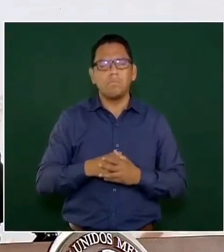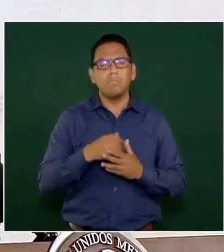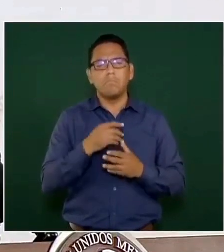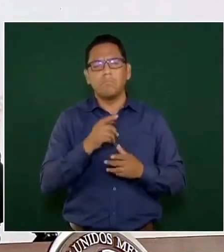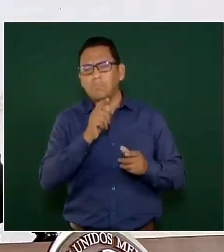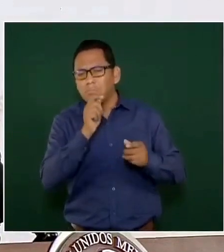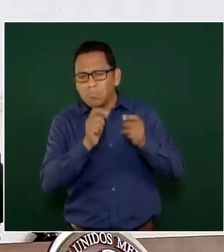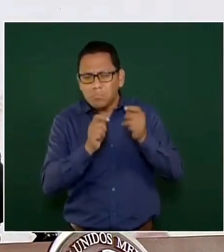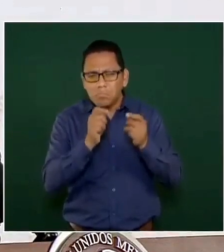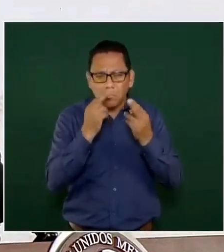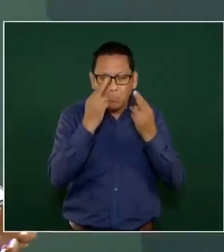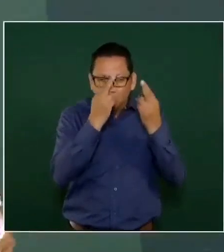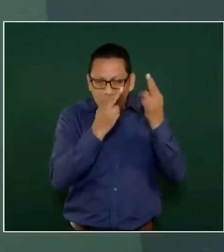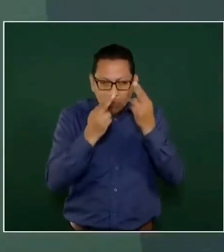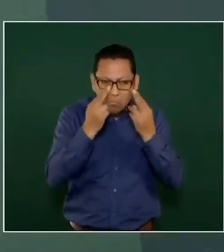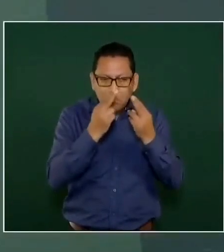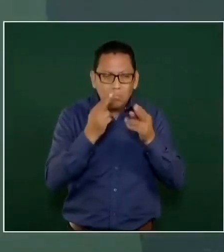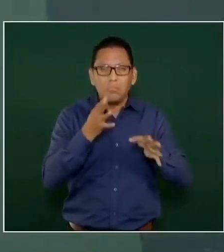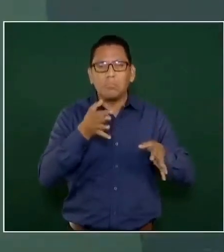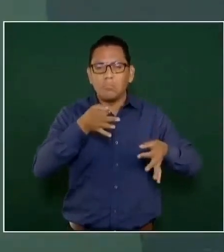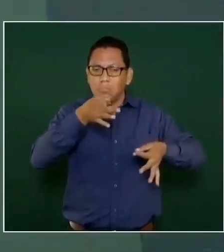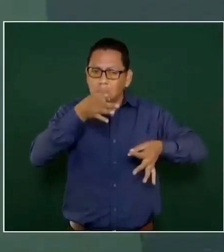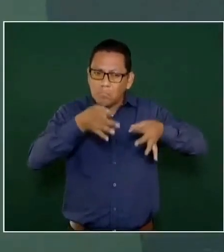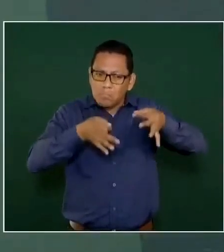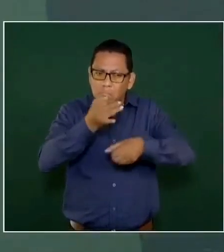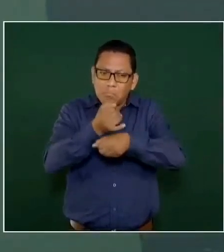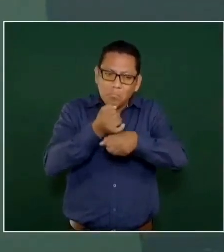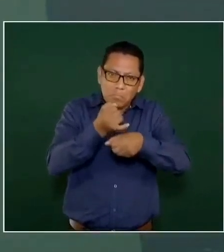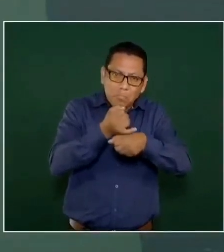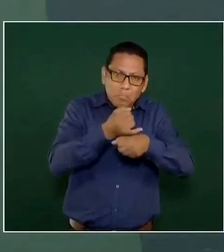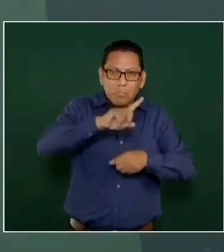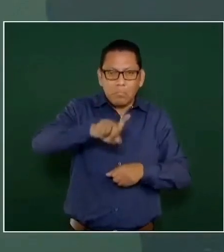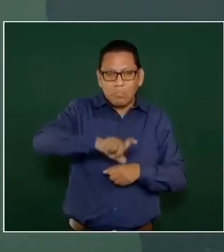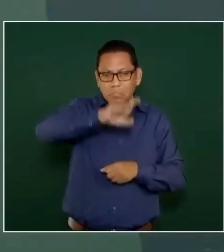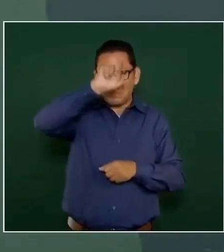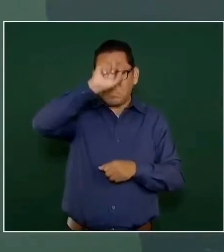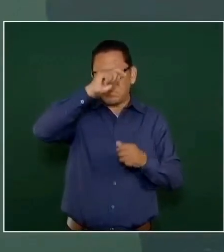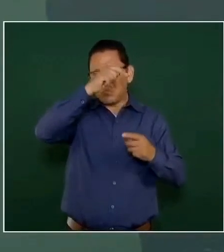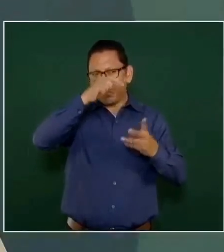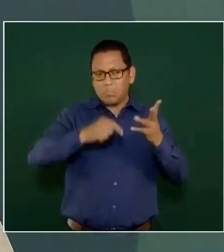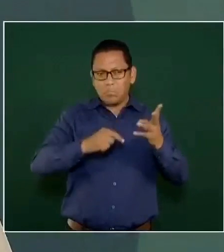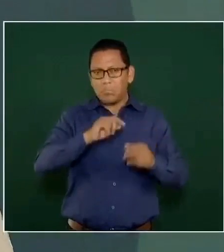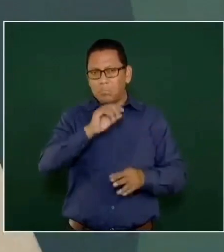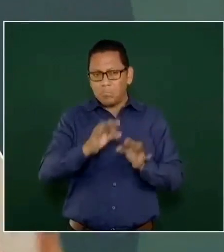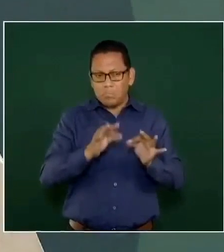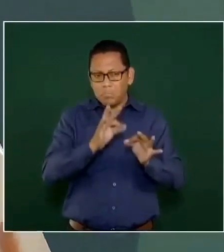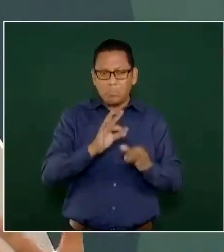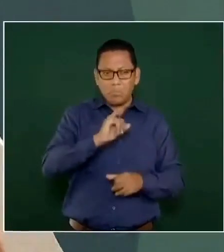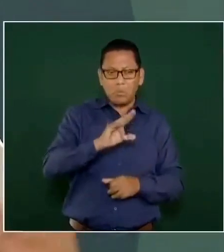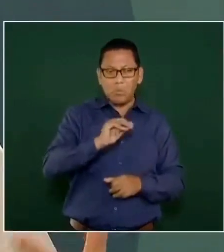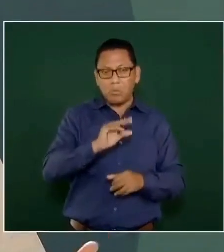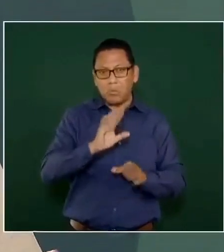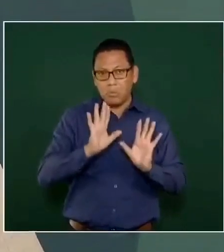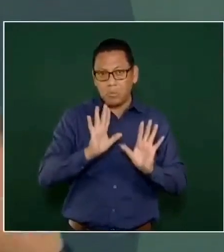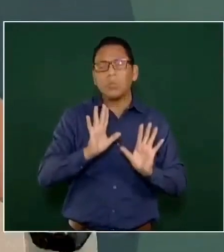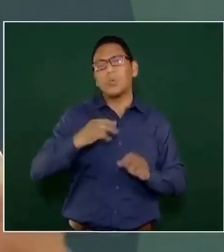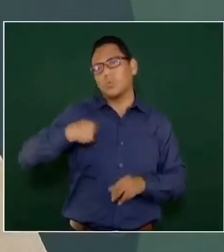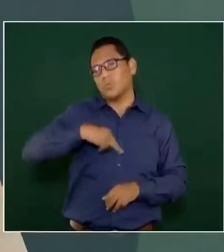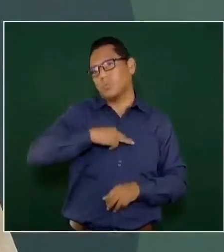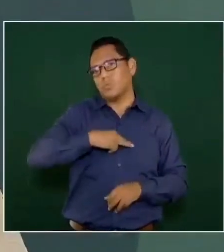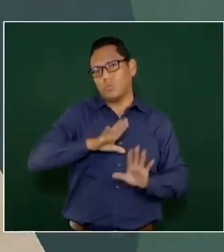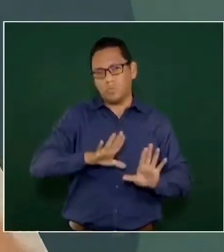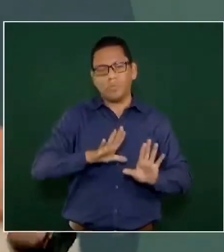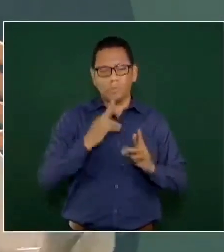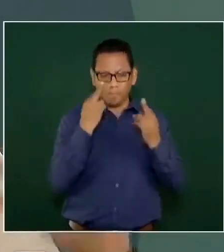investigarlos y juzgarlos. Hay ciertas interrogantes sobre si esto se cumplió al pie de la letra, con lo cual, pues eso, nos mantenemos